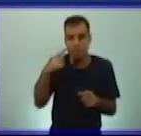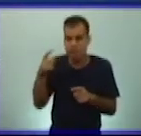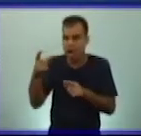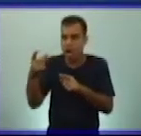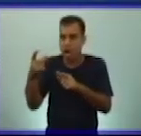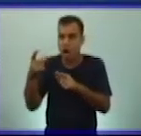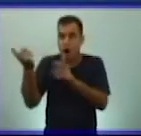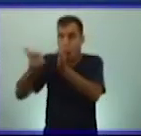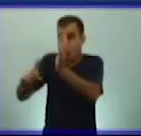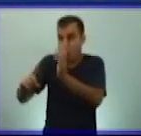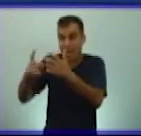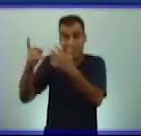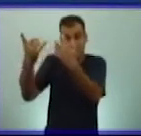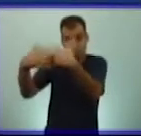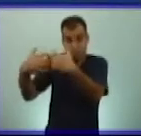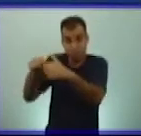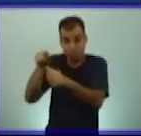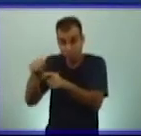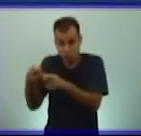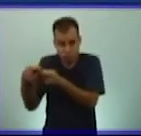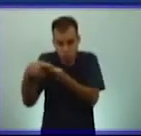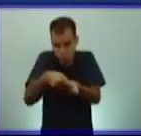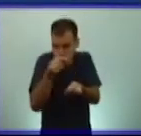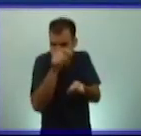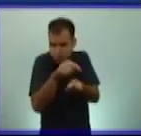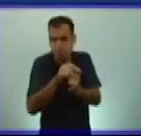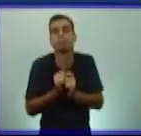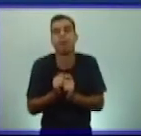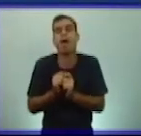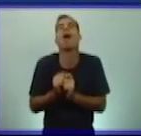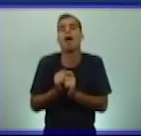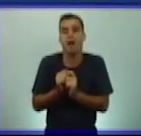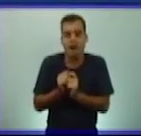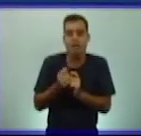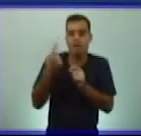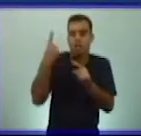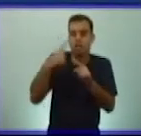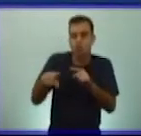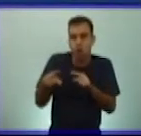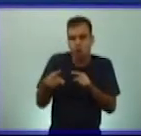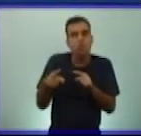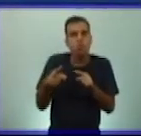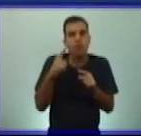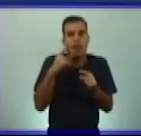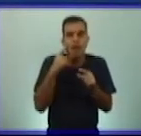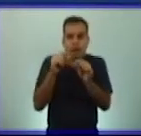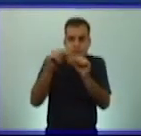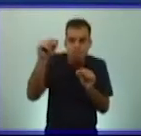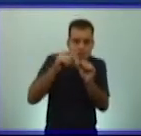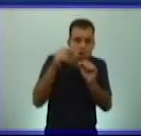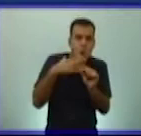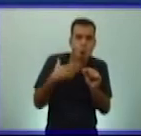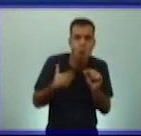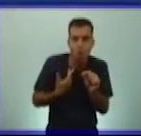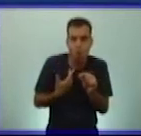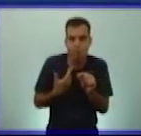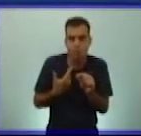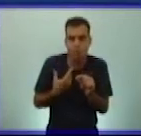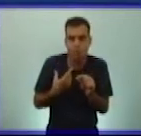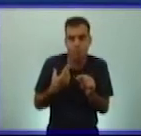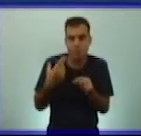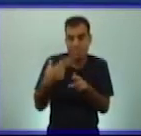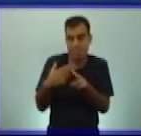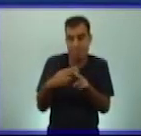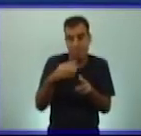corriente y un dispositivo que fue el que les mencioné anteriormente, que es el osciloscopio. El osciloscopio, por supuesto, conectado